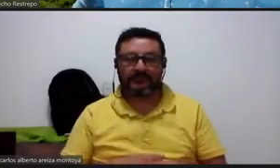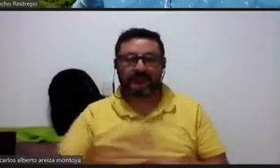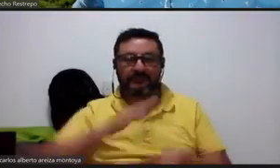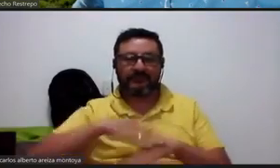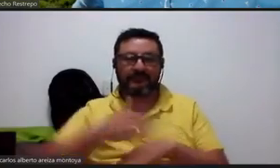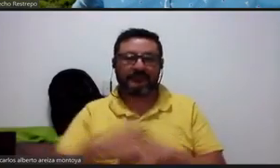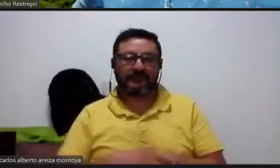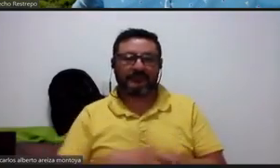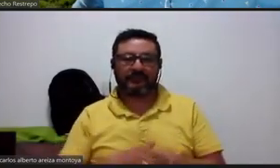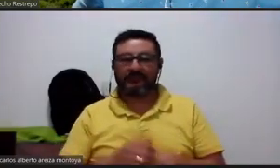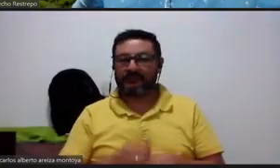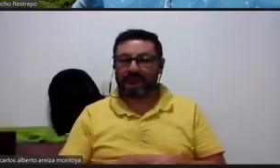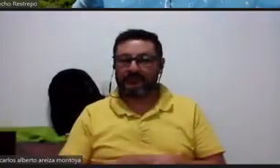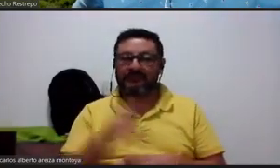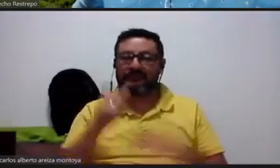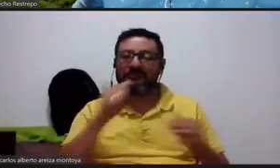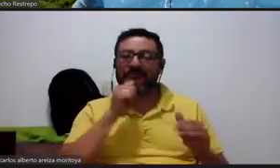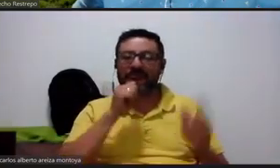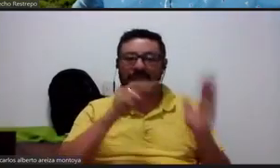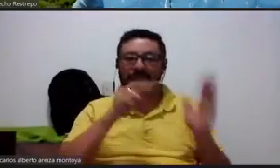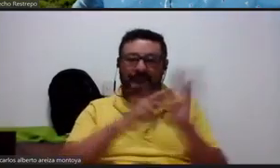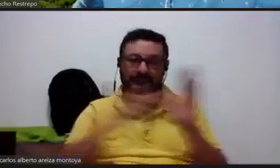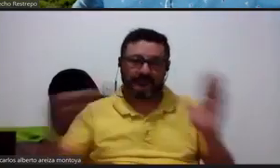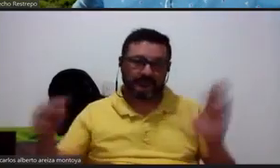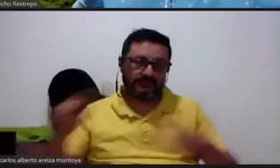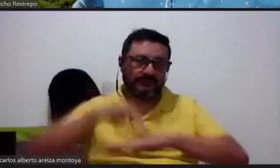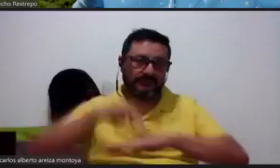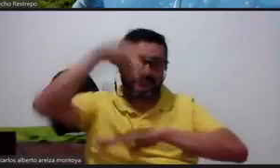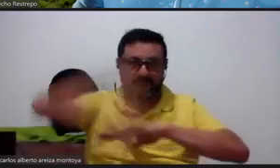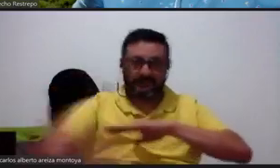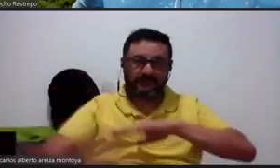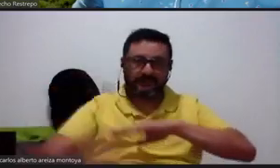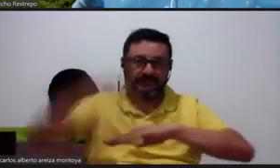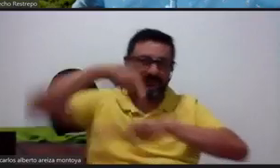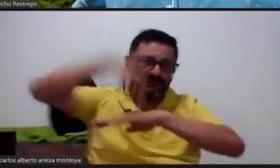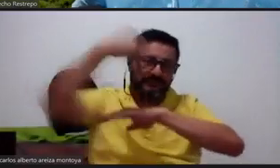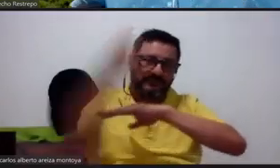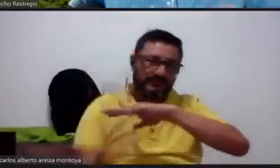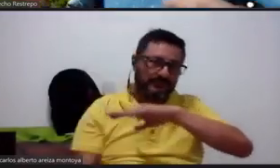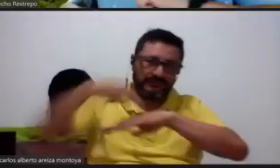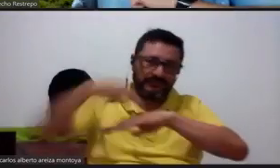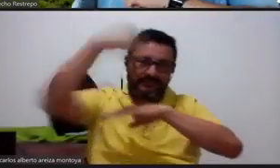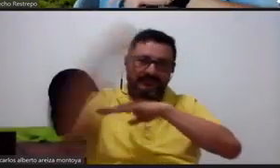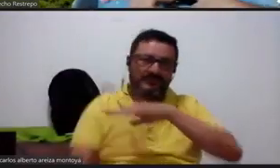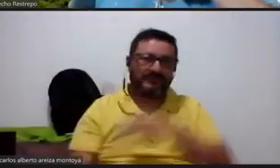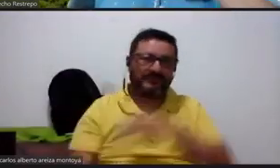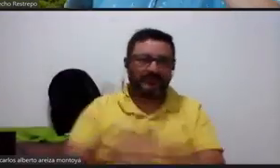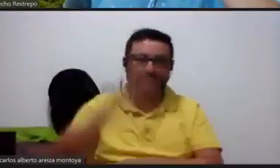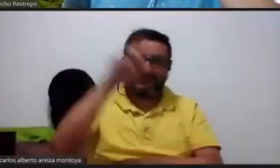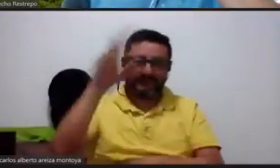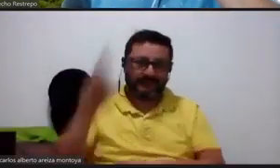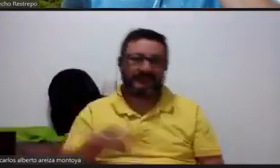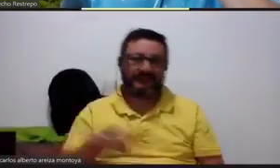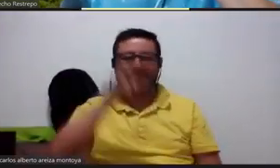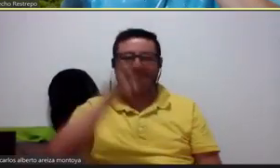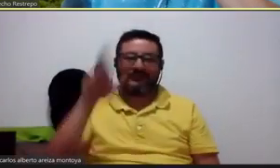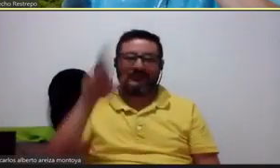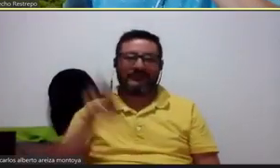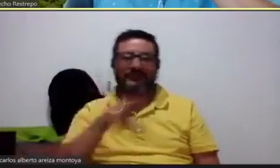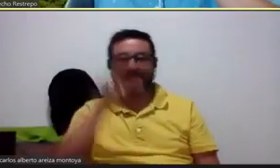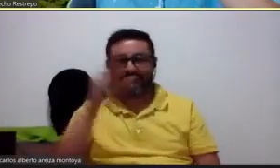y en la piscina es clavados y clavados y clavados y repeticiones.